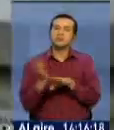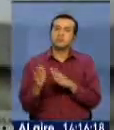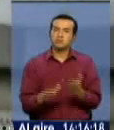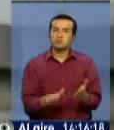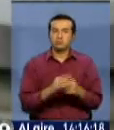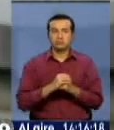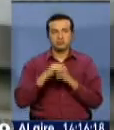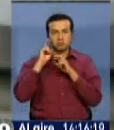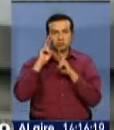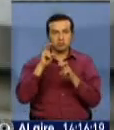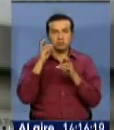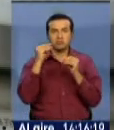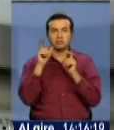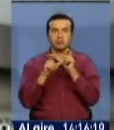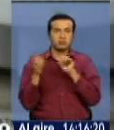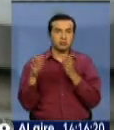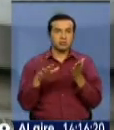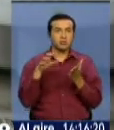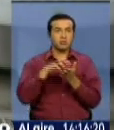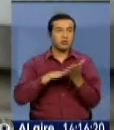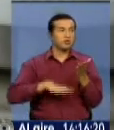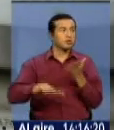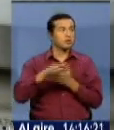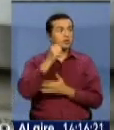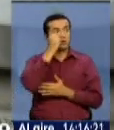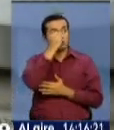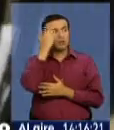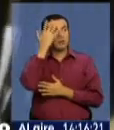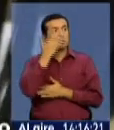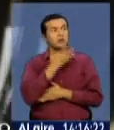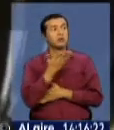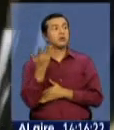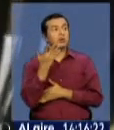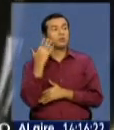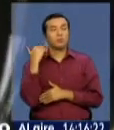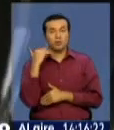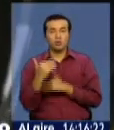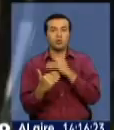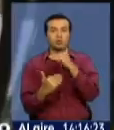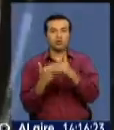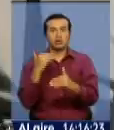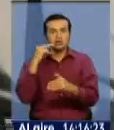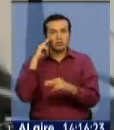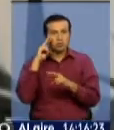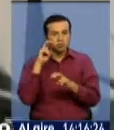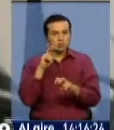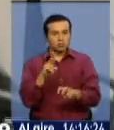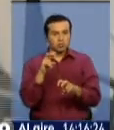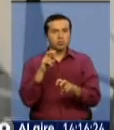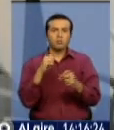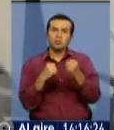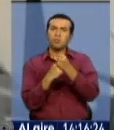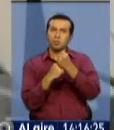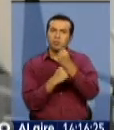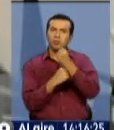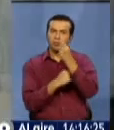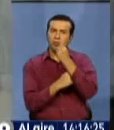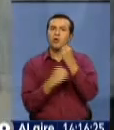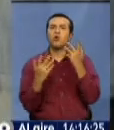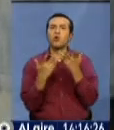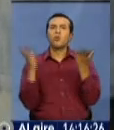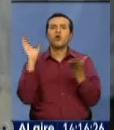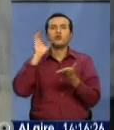La investigación de muertes violentas en la provincia de Santo Domingo de los Áchilas es un proceso que en los últimos 4 años se ha fortalecido con el funcionamiento del